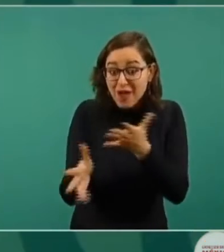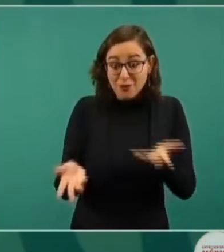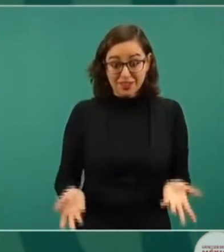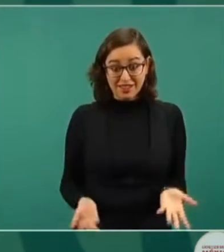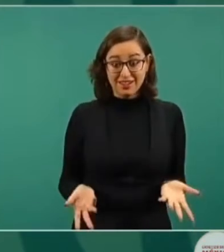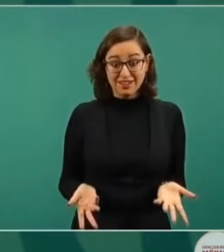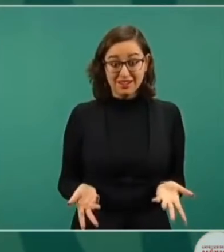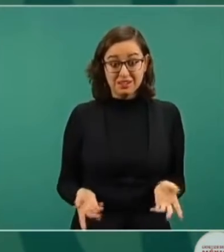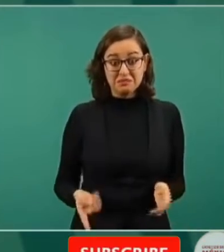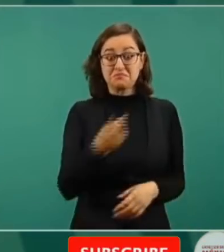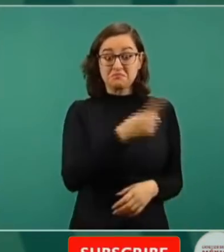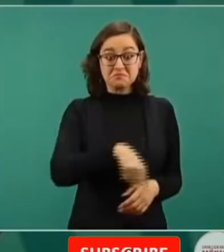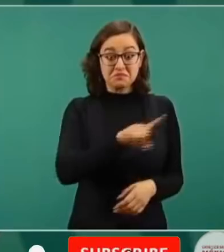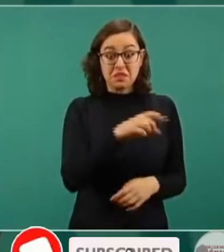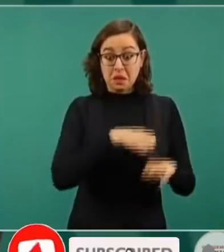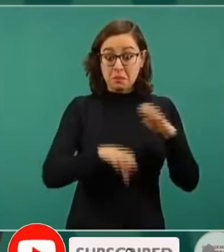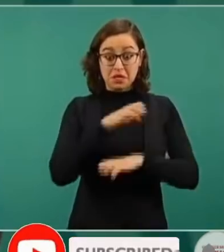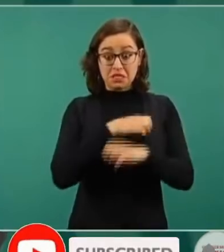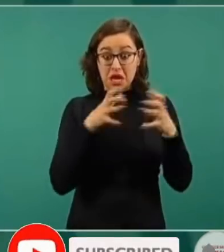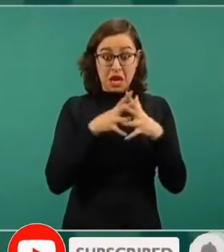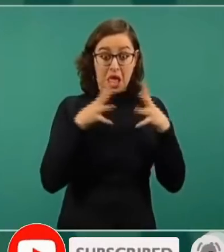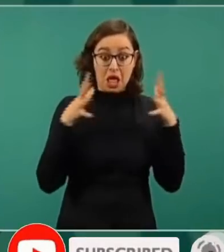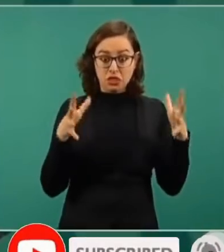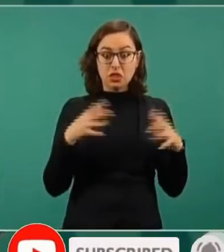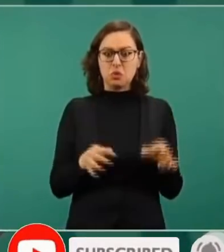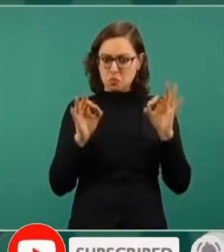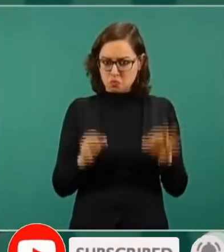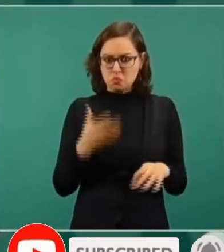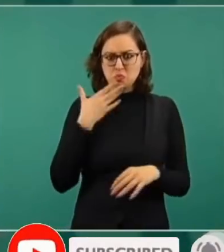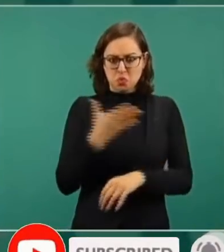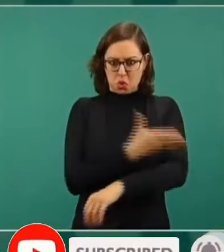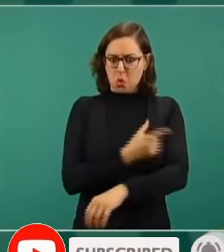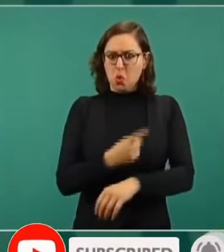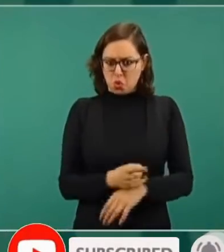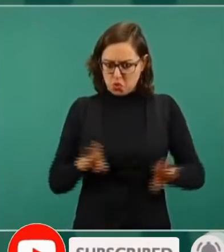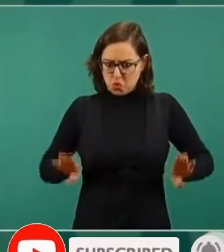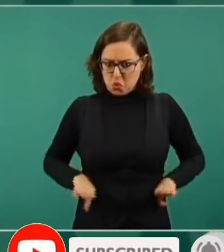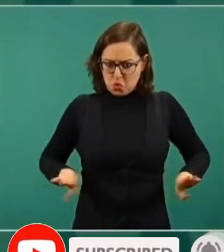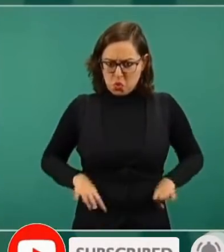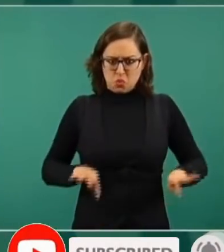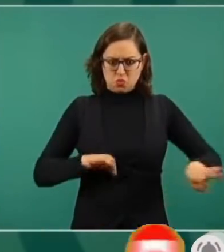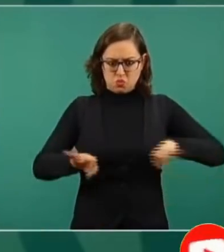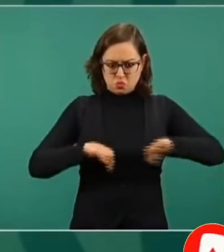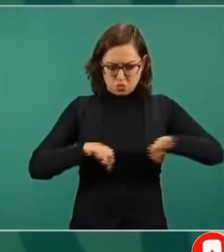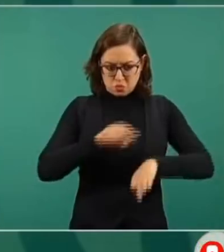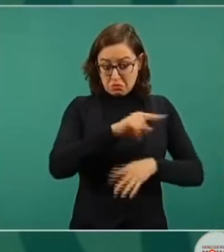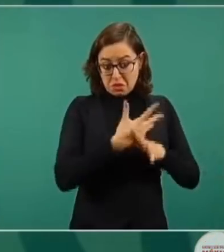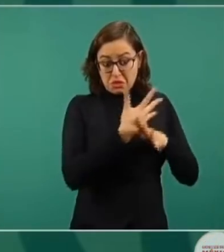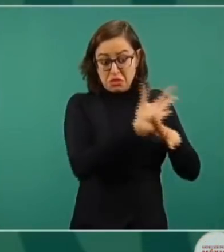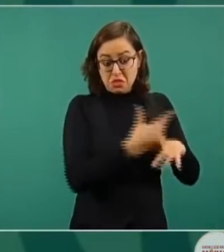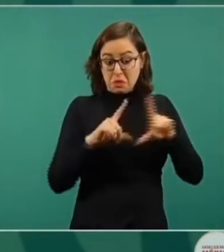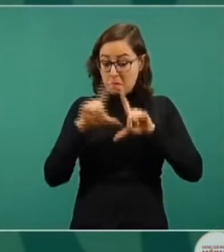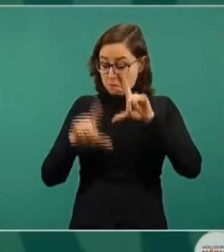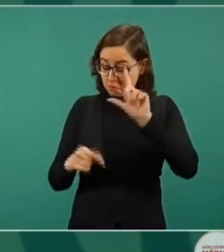empresas legítimas, honestas, trabajadoras, que señalan que están al servicio del país y